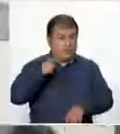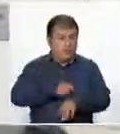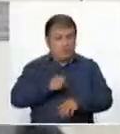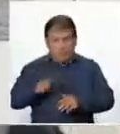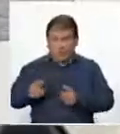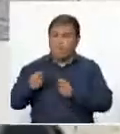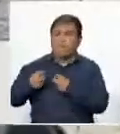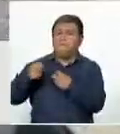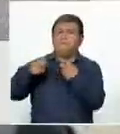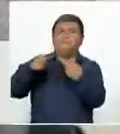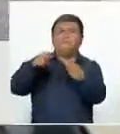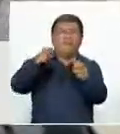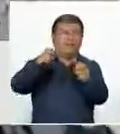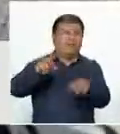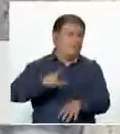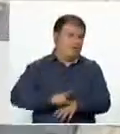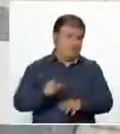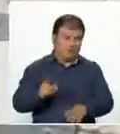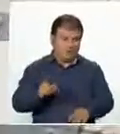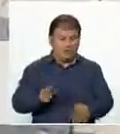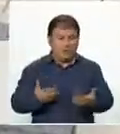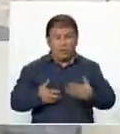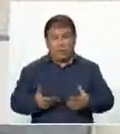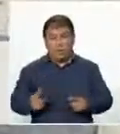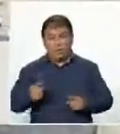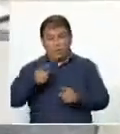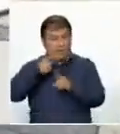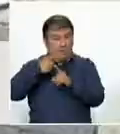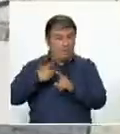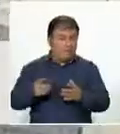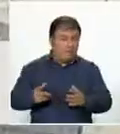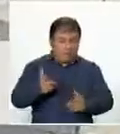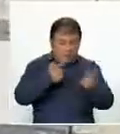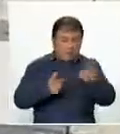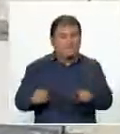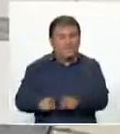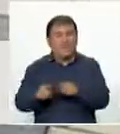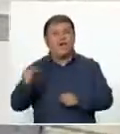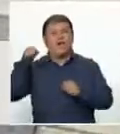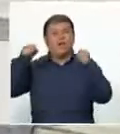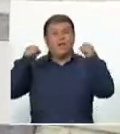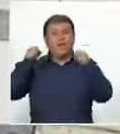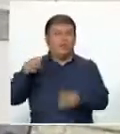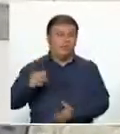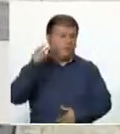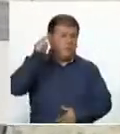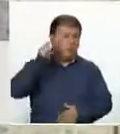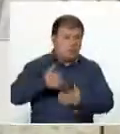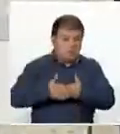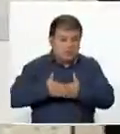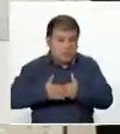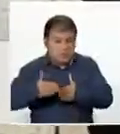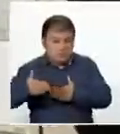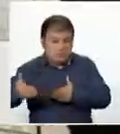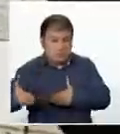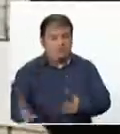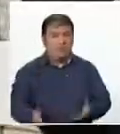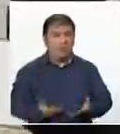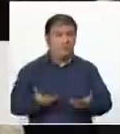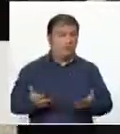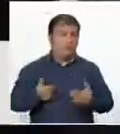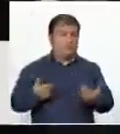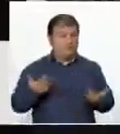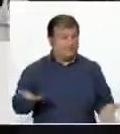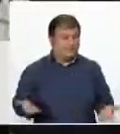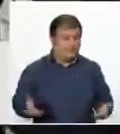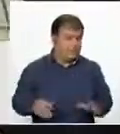centro histórico porque sumada a esta balacera tenemos la huelga de los maestros también unas cuadras más allá. Lo que debe